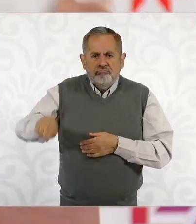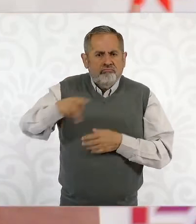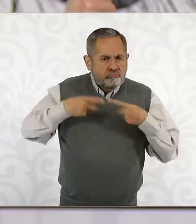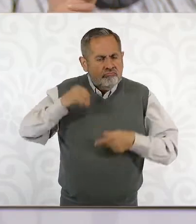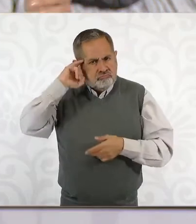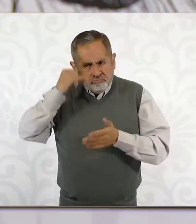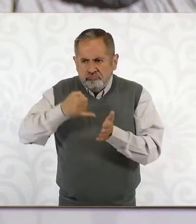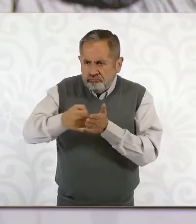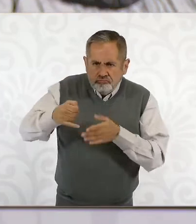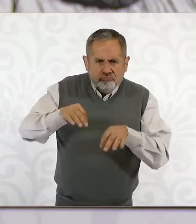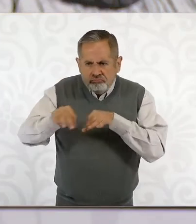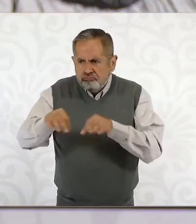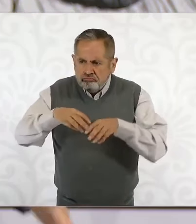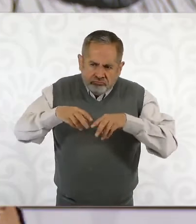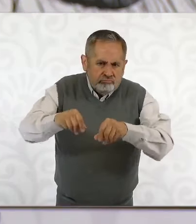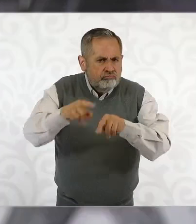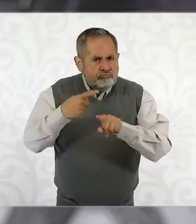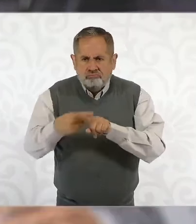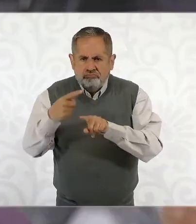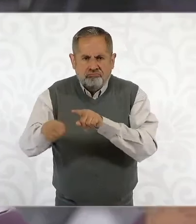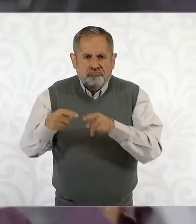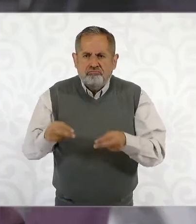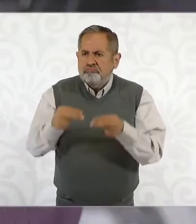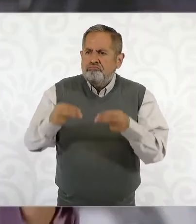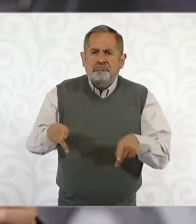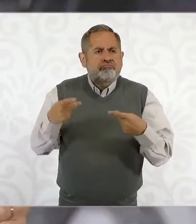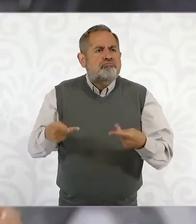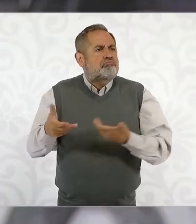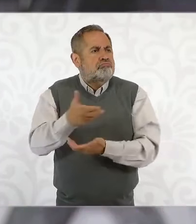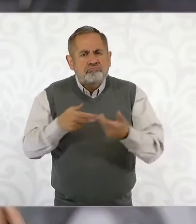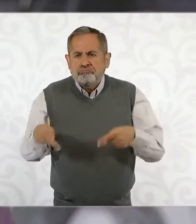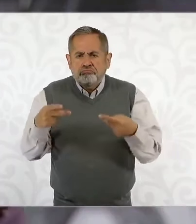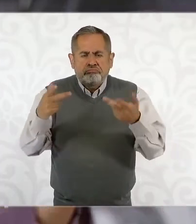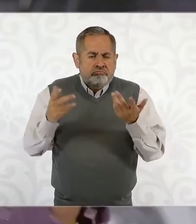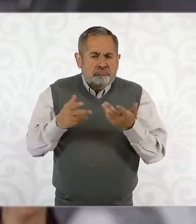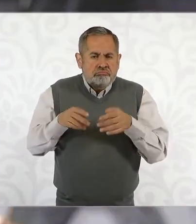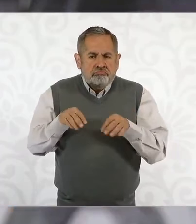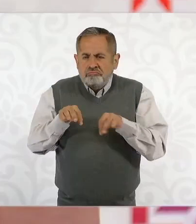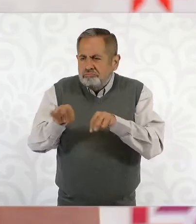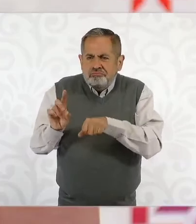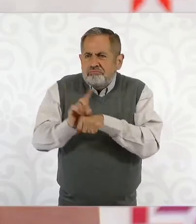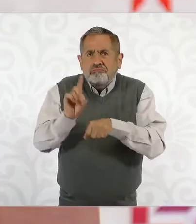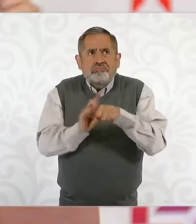campesinos, agricultores, comerciantes, jornaleros,